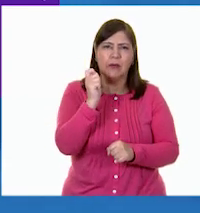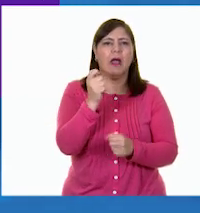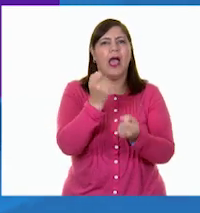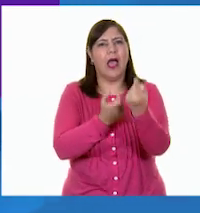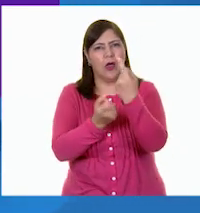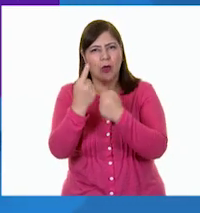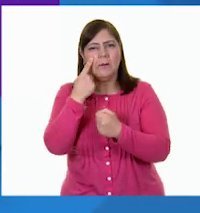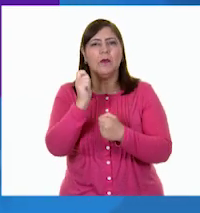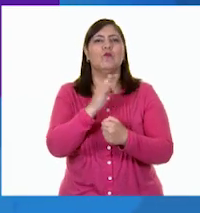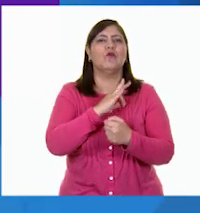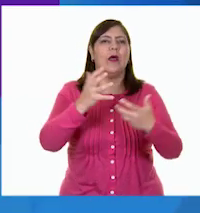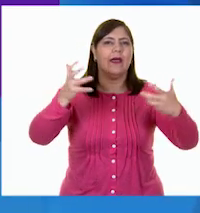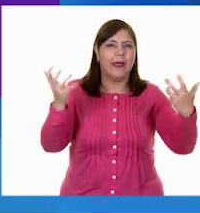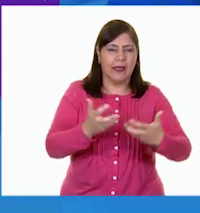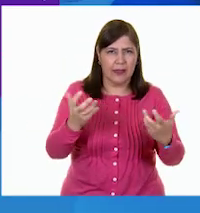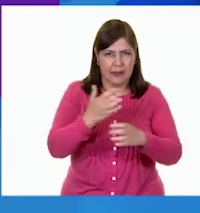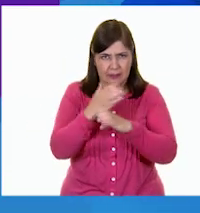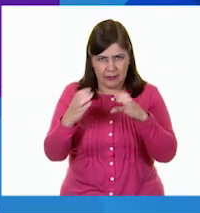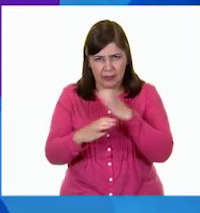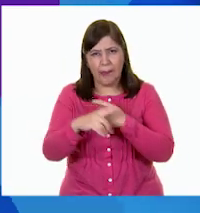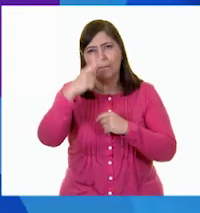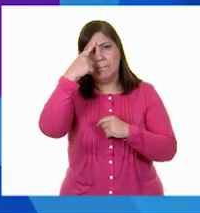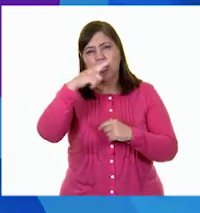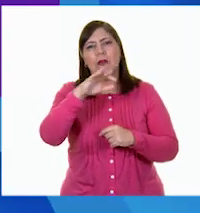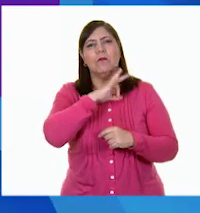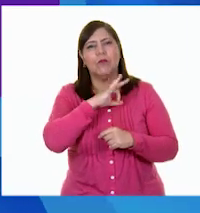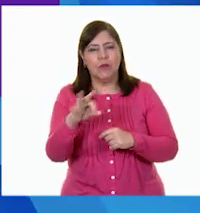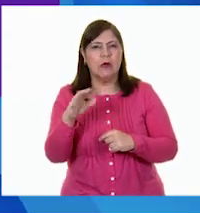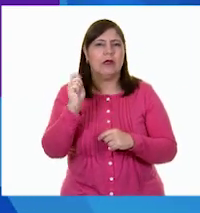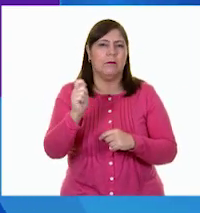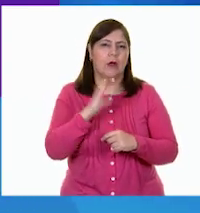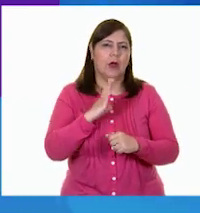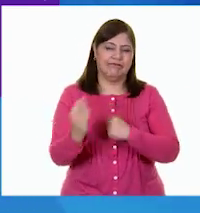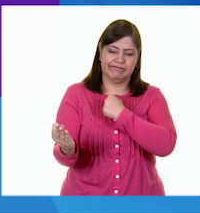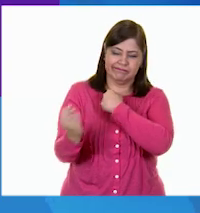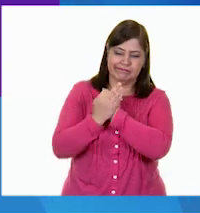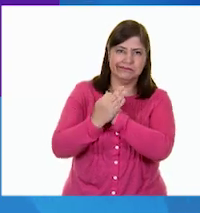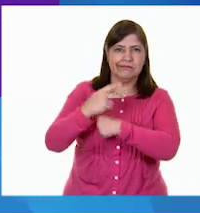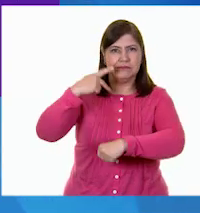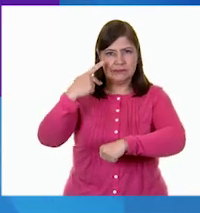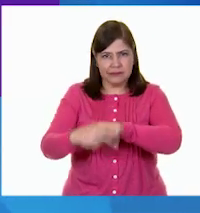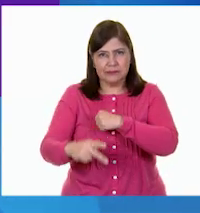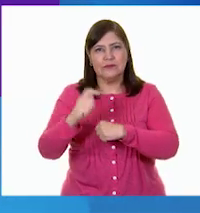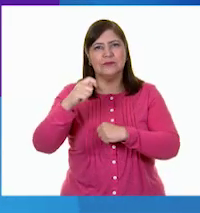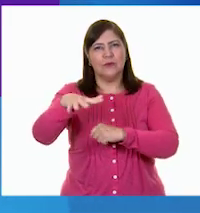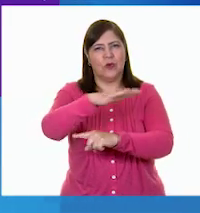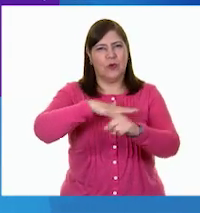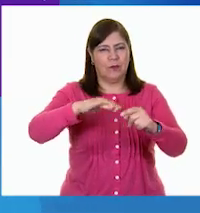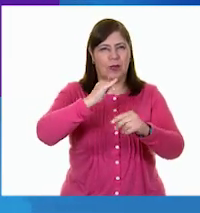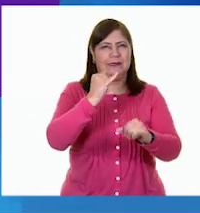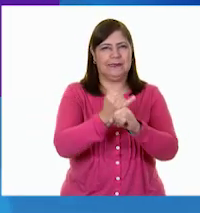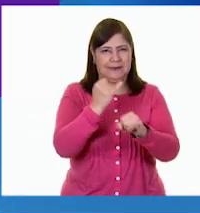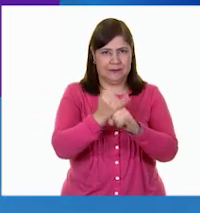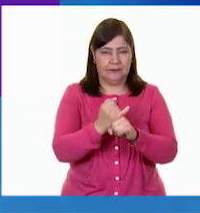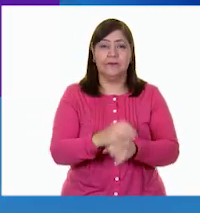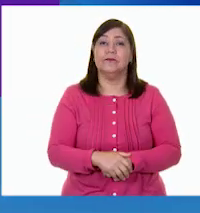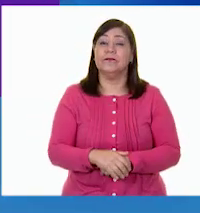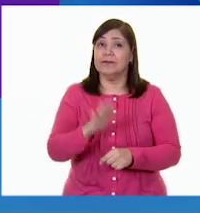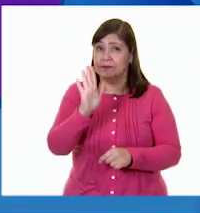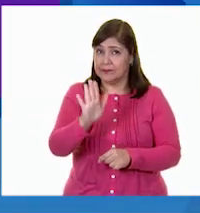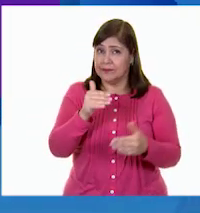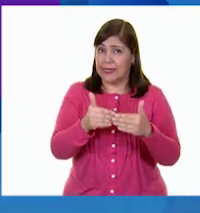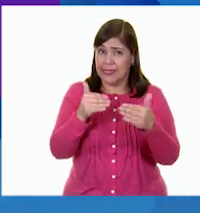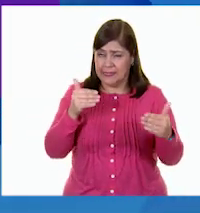los mecanismos y acciones que podemos llevar a cabo para protegernos de los riesgos en el ciberespacio. Antes que